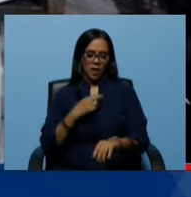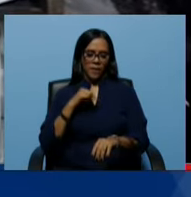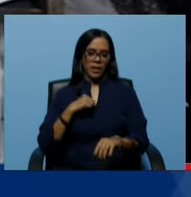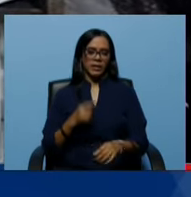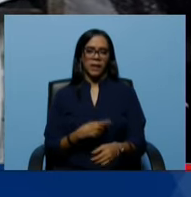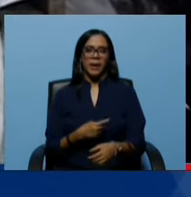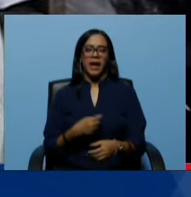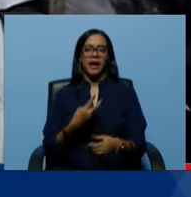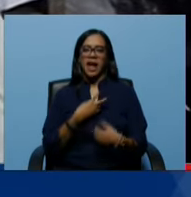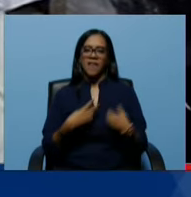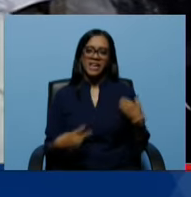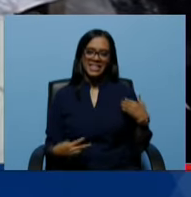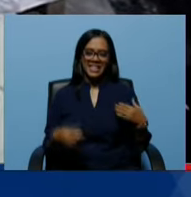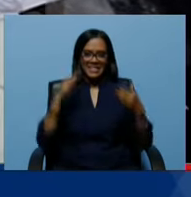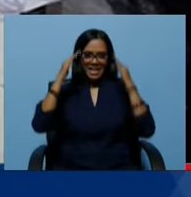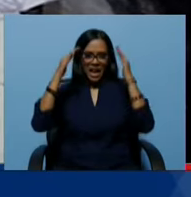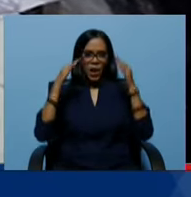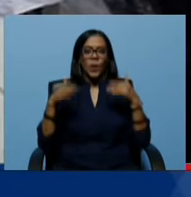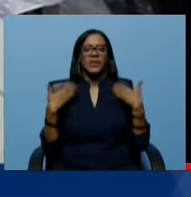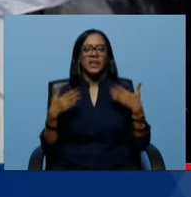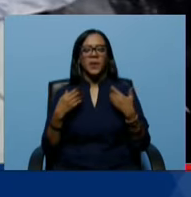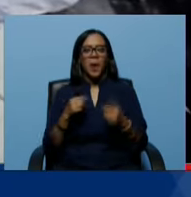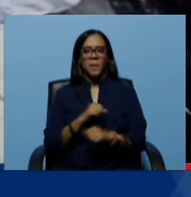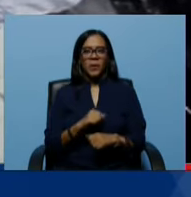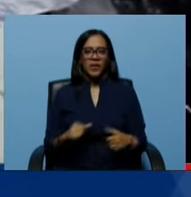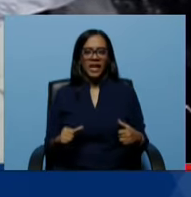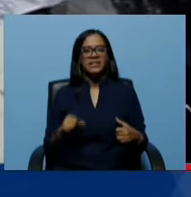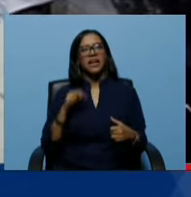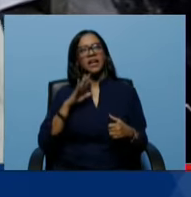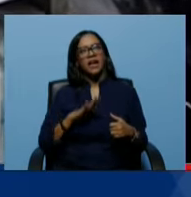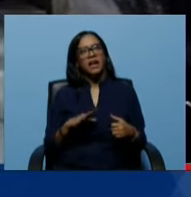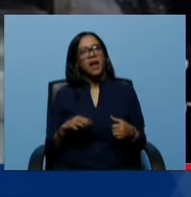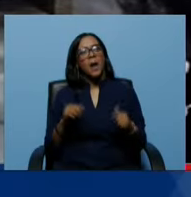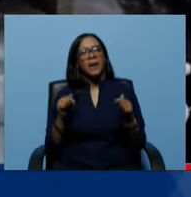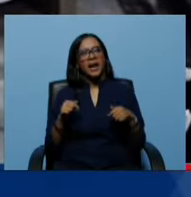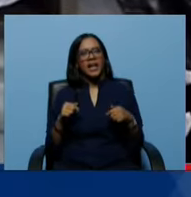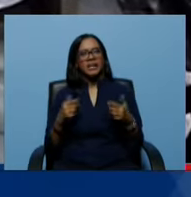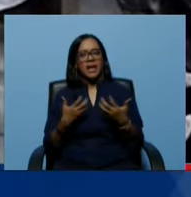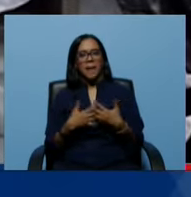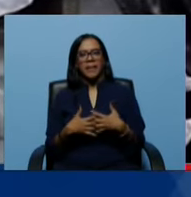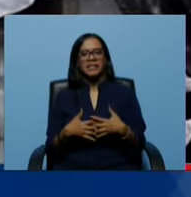Saludos, contentos en Portuguesa. Aquí estamos en esta empresa que, como muchas en Portuguesa,